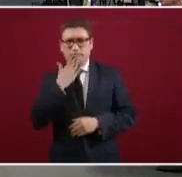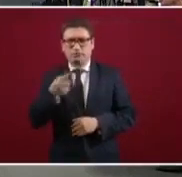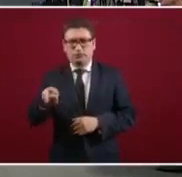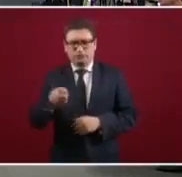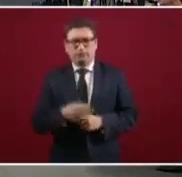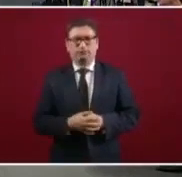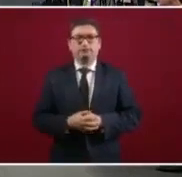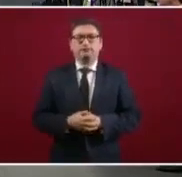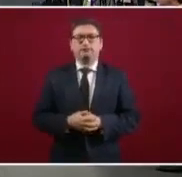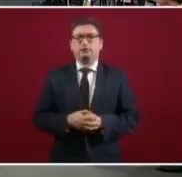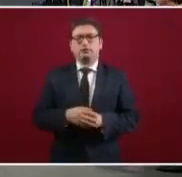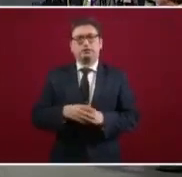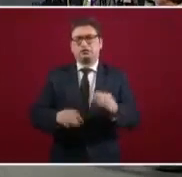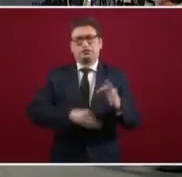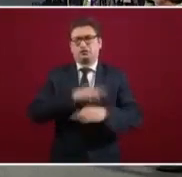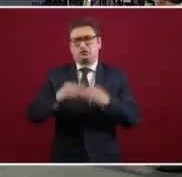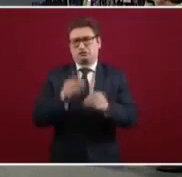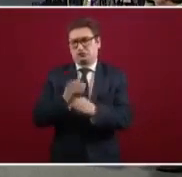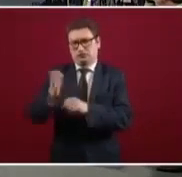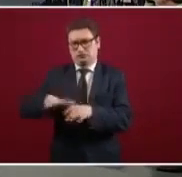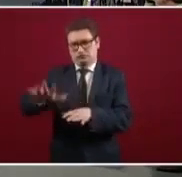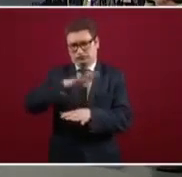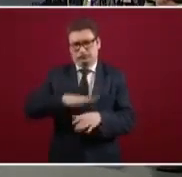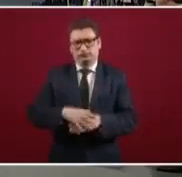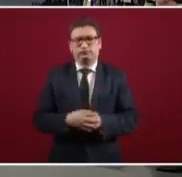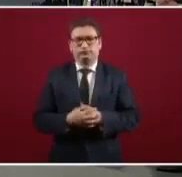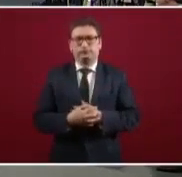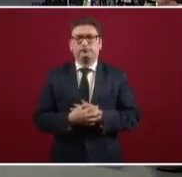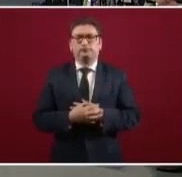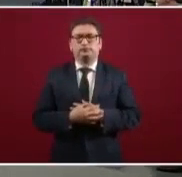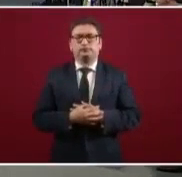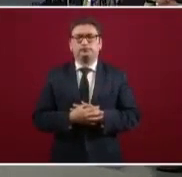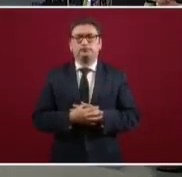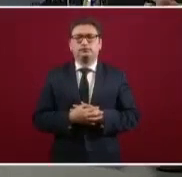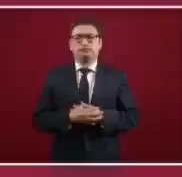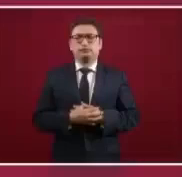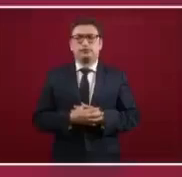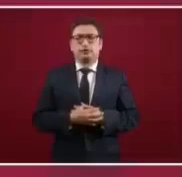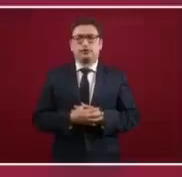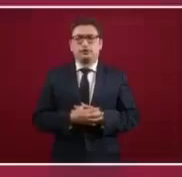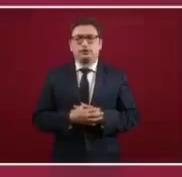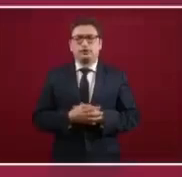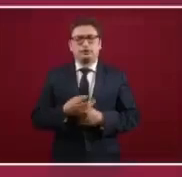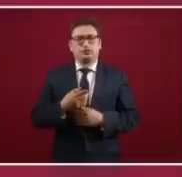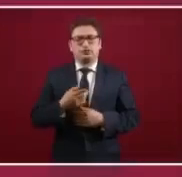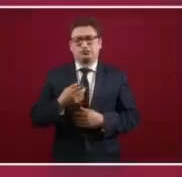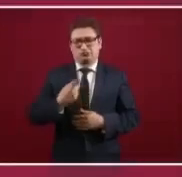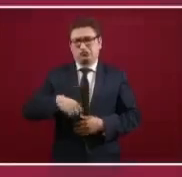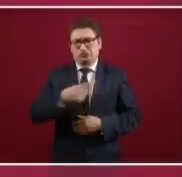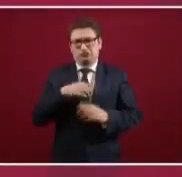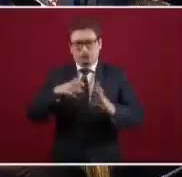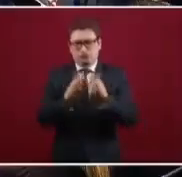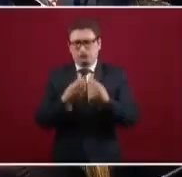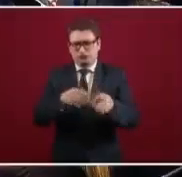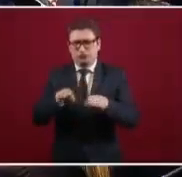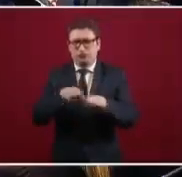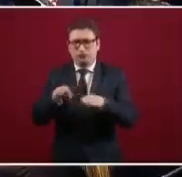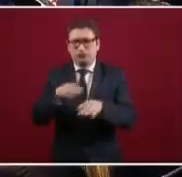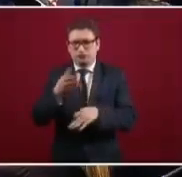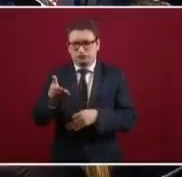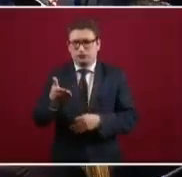y en todo el estado estamos trabajando en forma coordinada